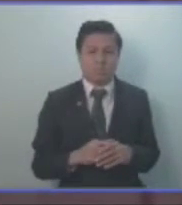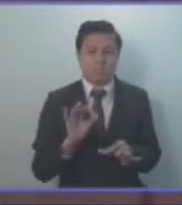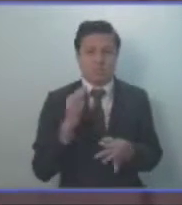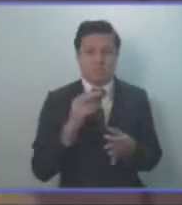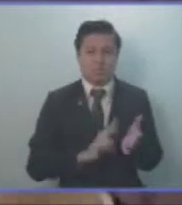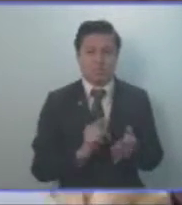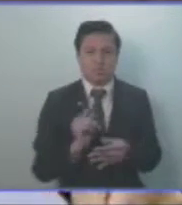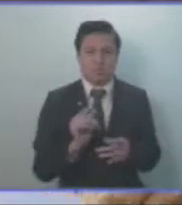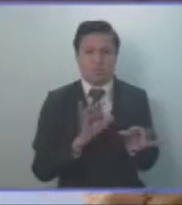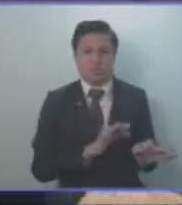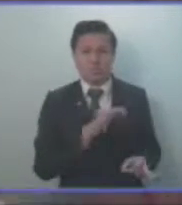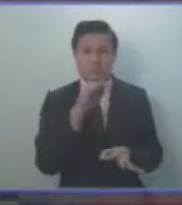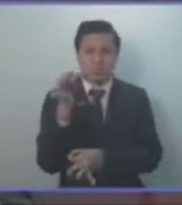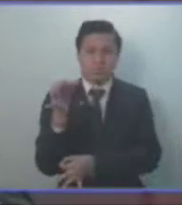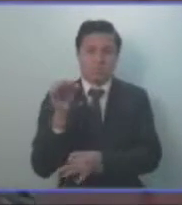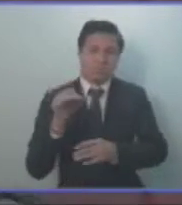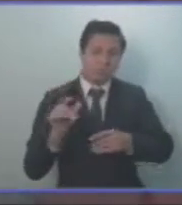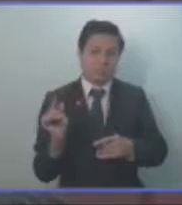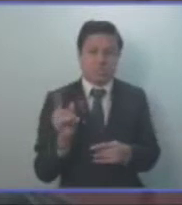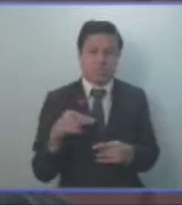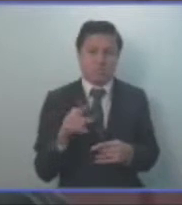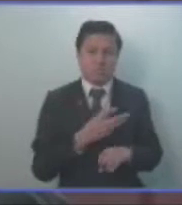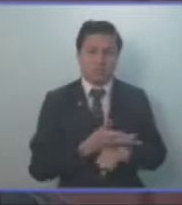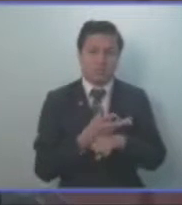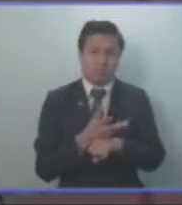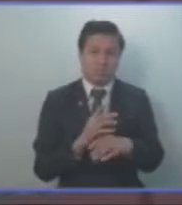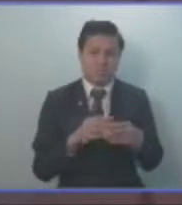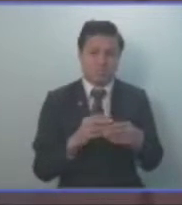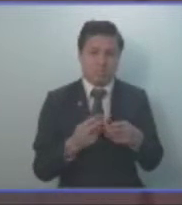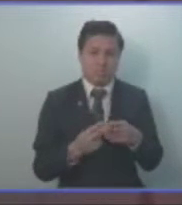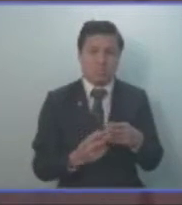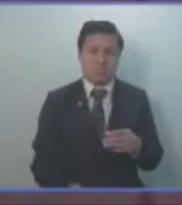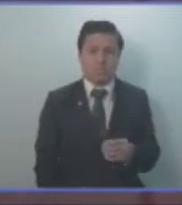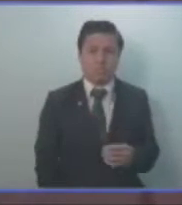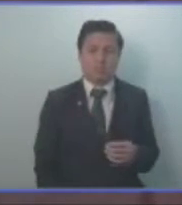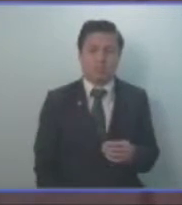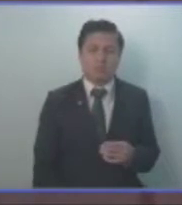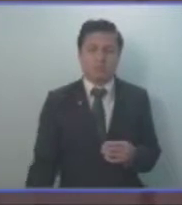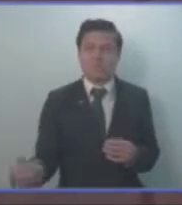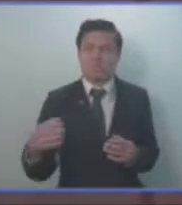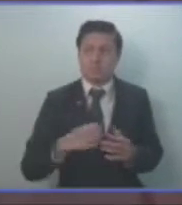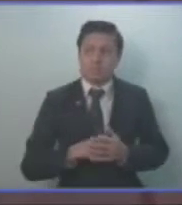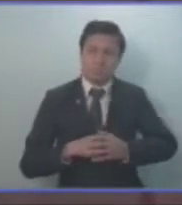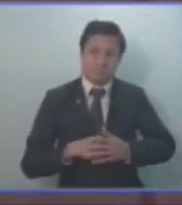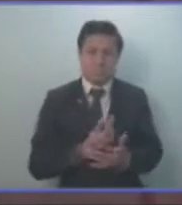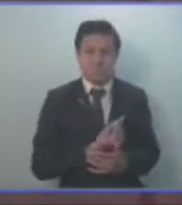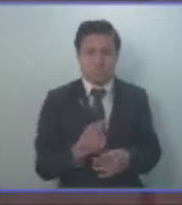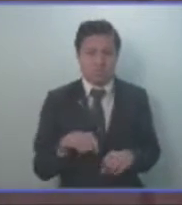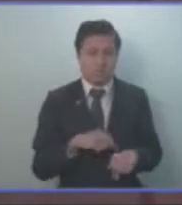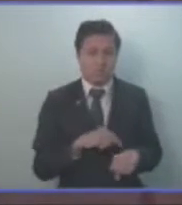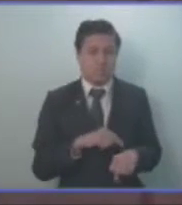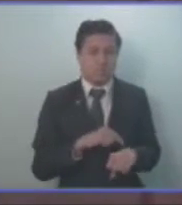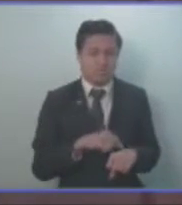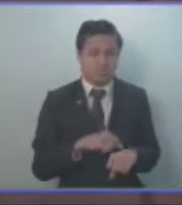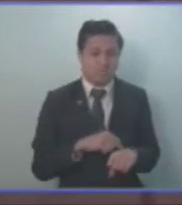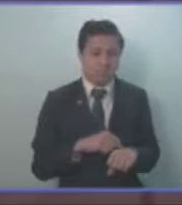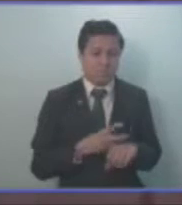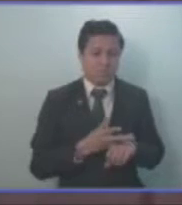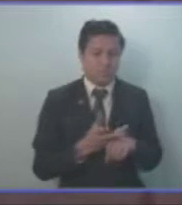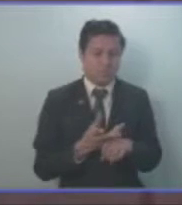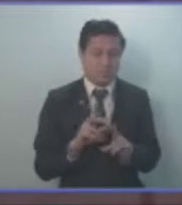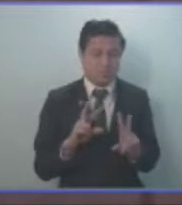concesiones y permisos del transporte colectivo de pasajeros a los actuales propietarios de los